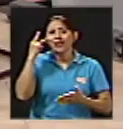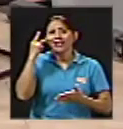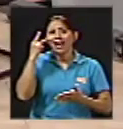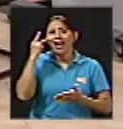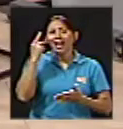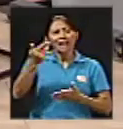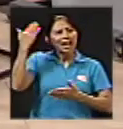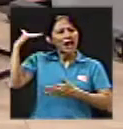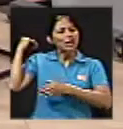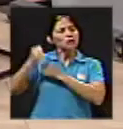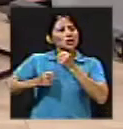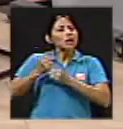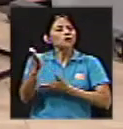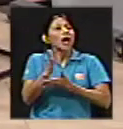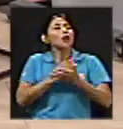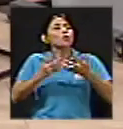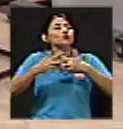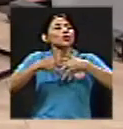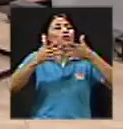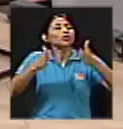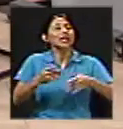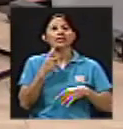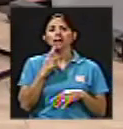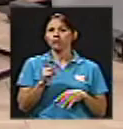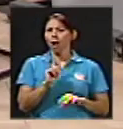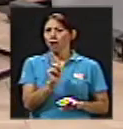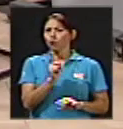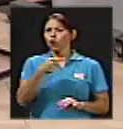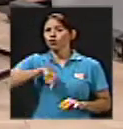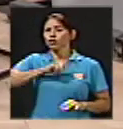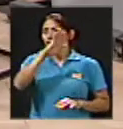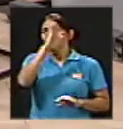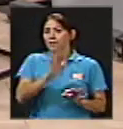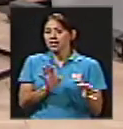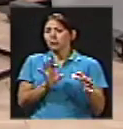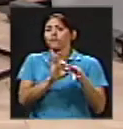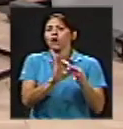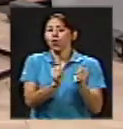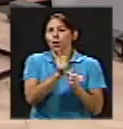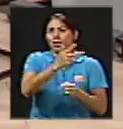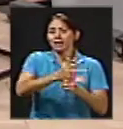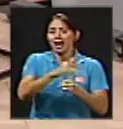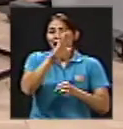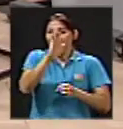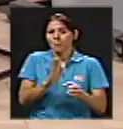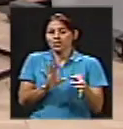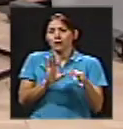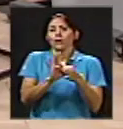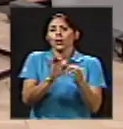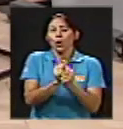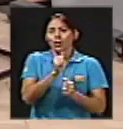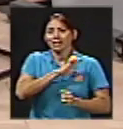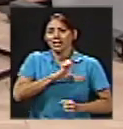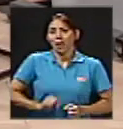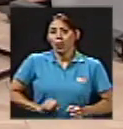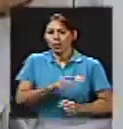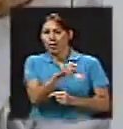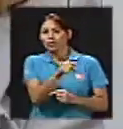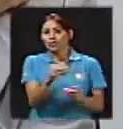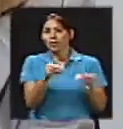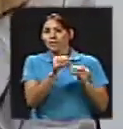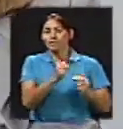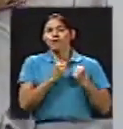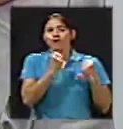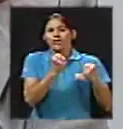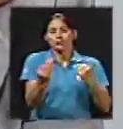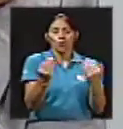de aquella época decían, no, jamás podemos integrarnos con Guatemala o El Salvador, porque ellos son mucho más fuertes que nosotros en materia industrial y Costa Rica no va a